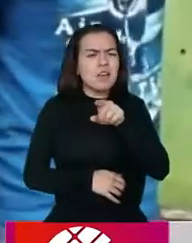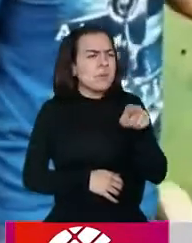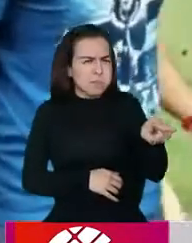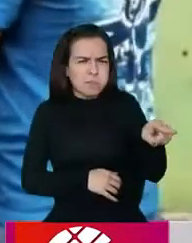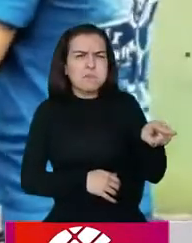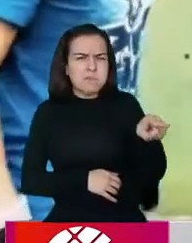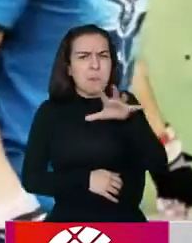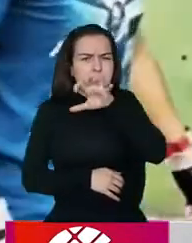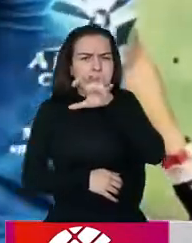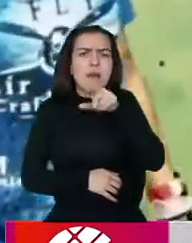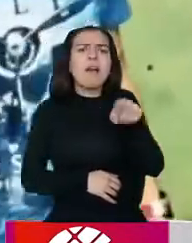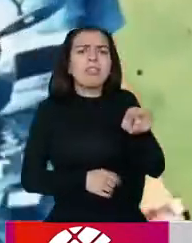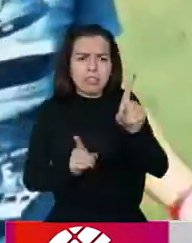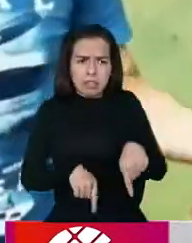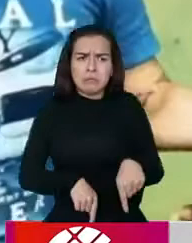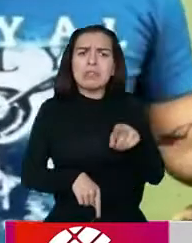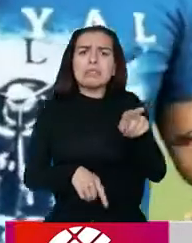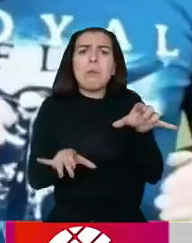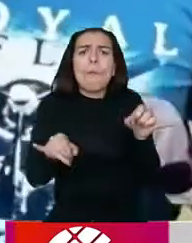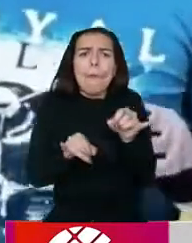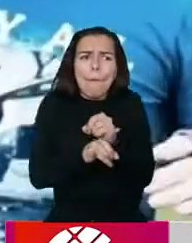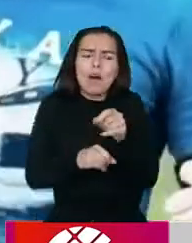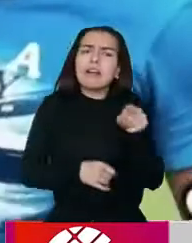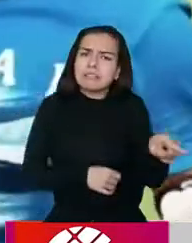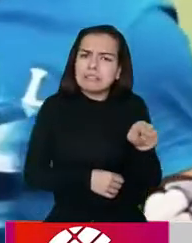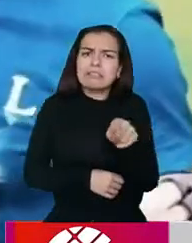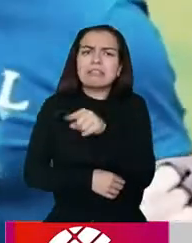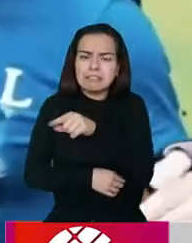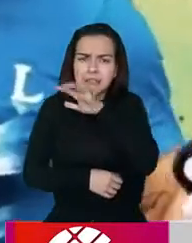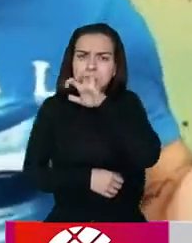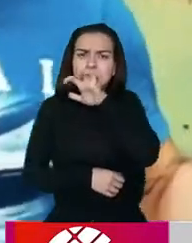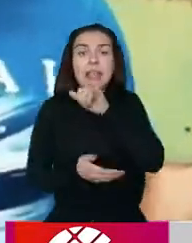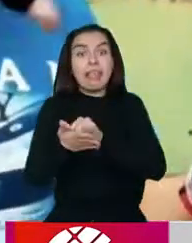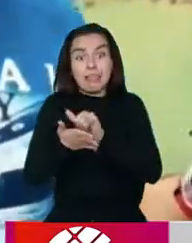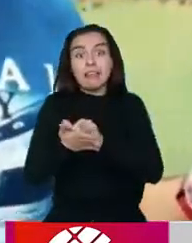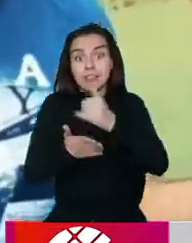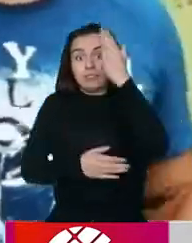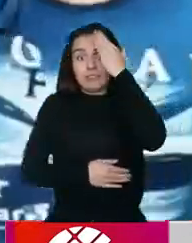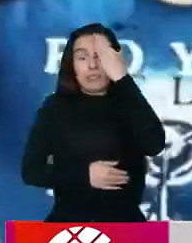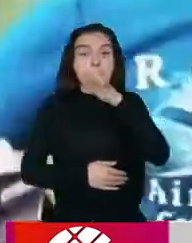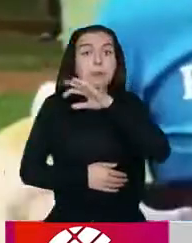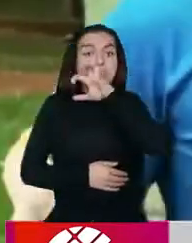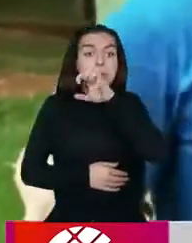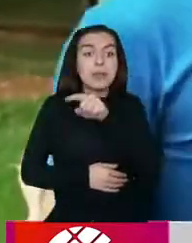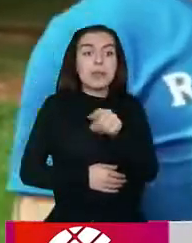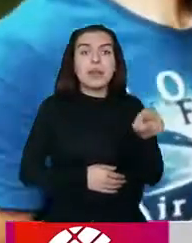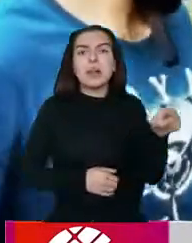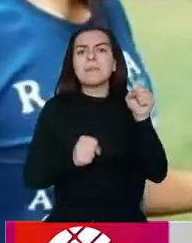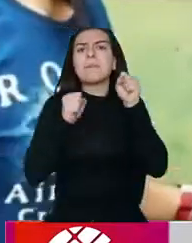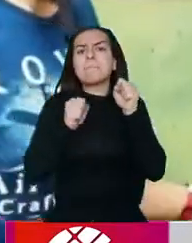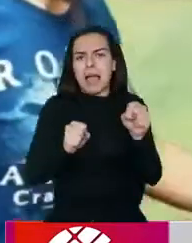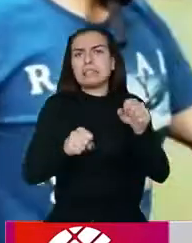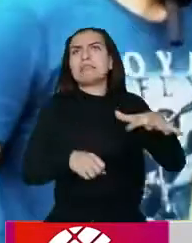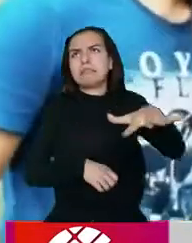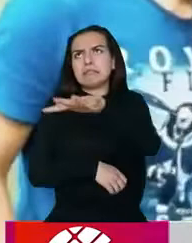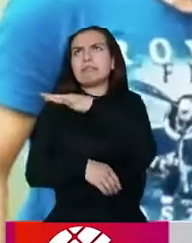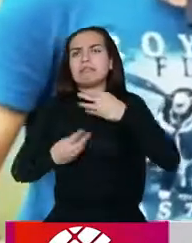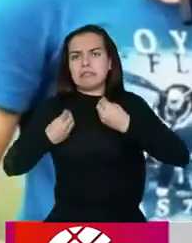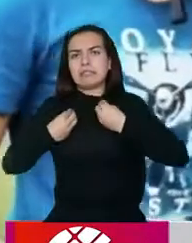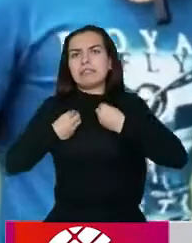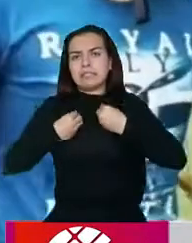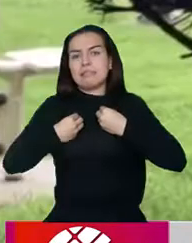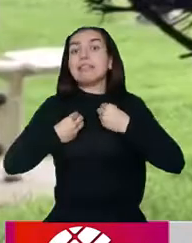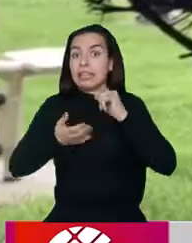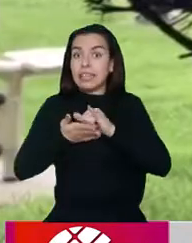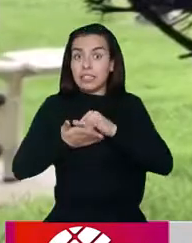también está muy delgadito. Pero básicamente los perros permanecen por este sector y nosotros venimos y les traemos